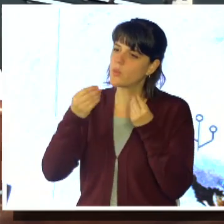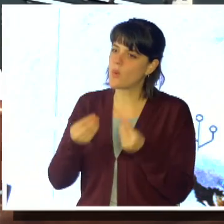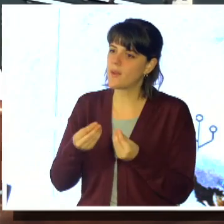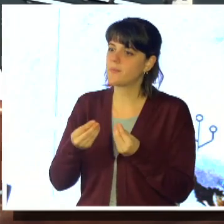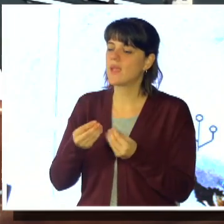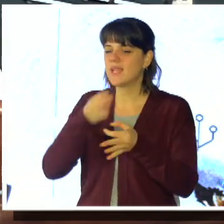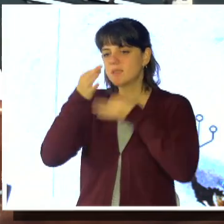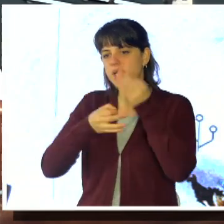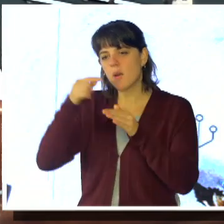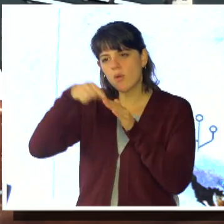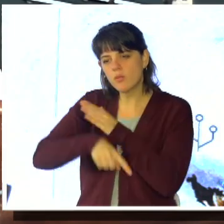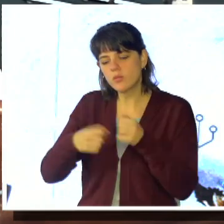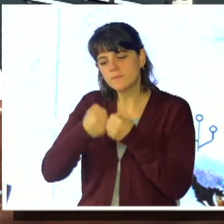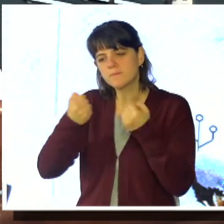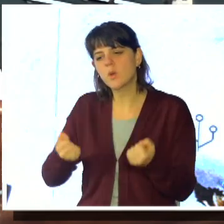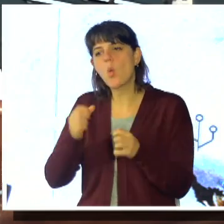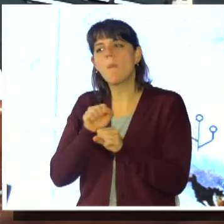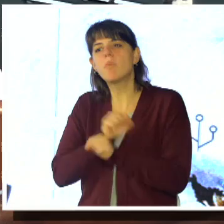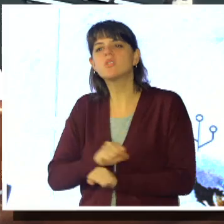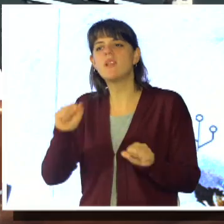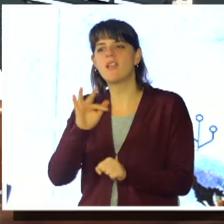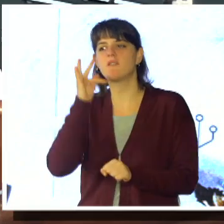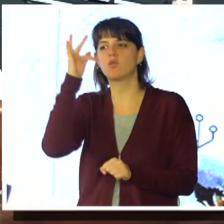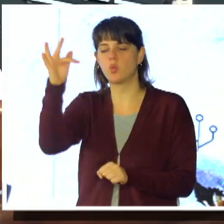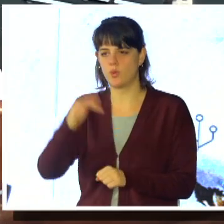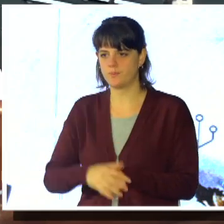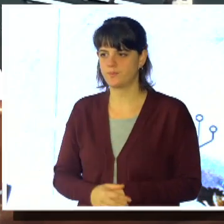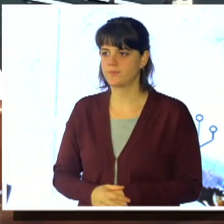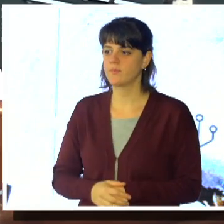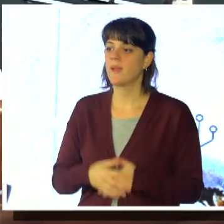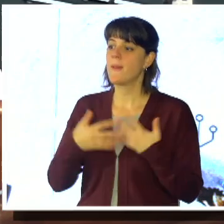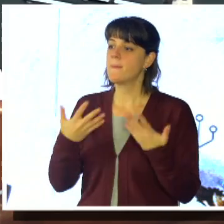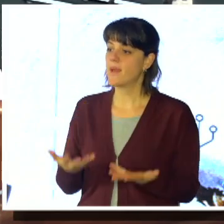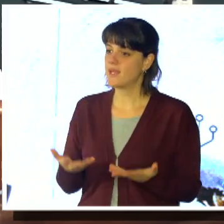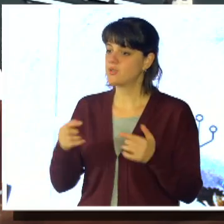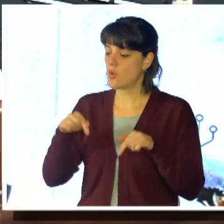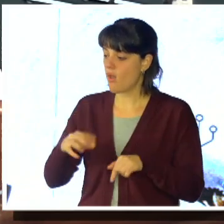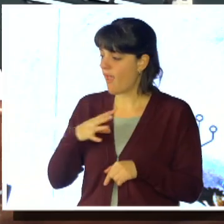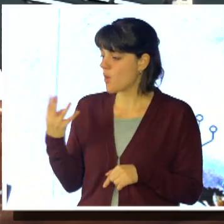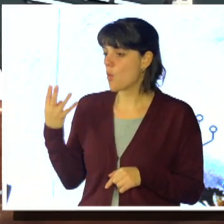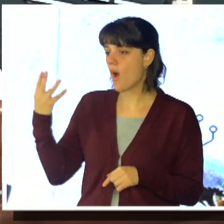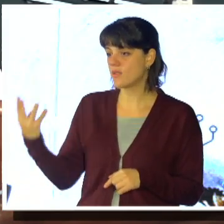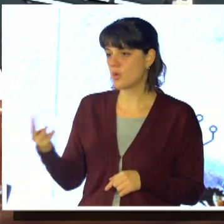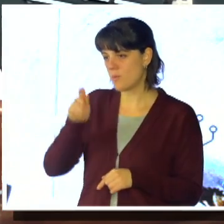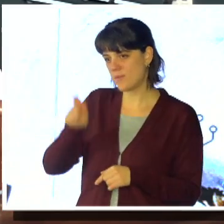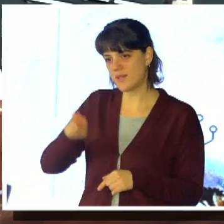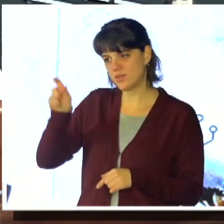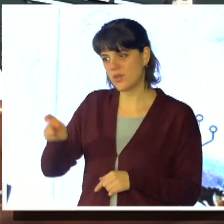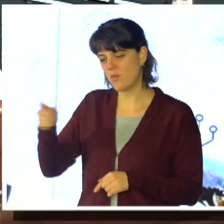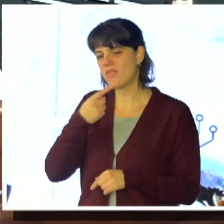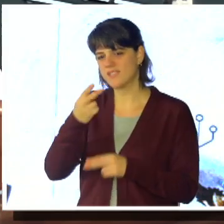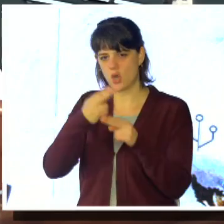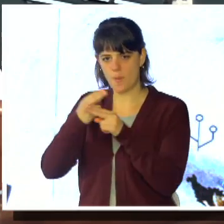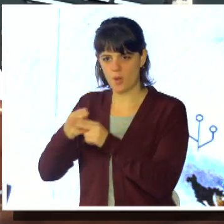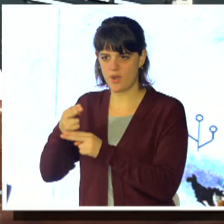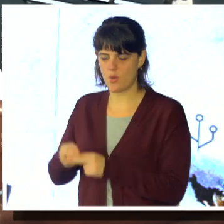posibilidades futuras que nos brinda hoy esta plataforma. Y para eso contamos con 4 especialistas que les voy a ir nombrando y pedirles que suban